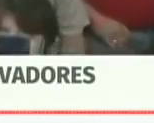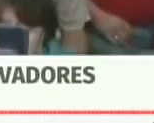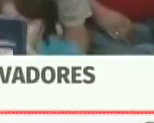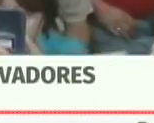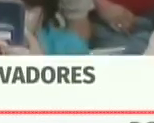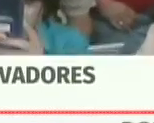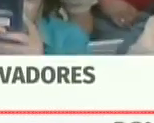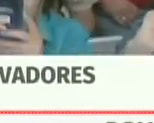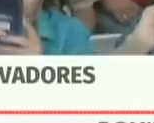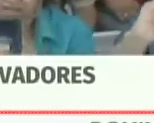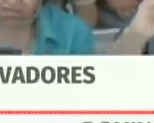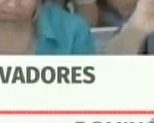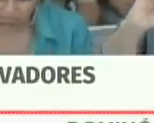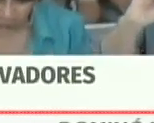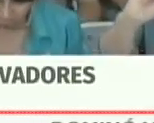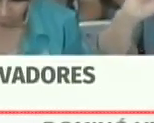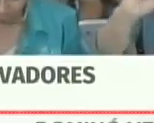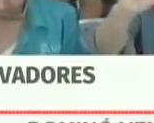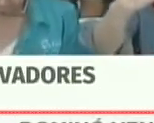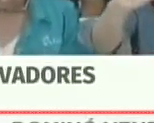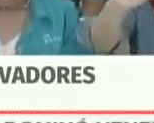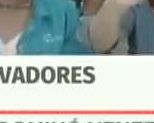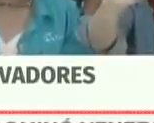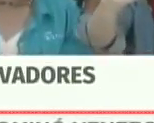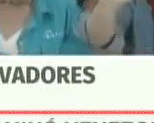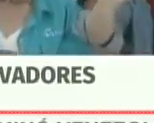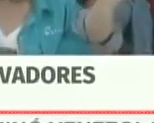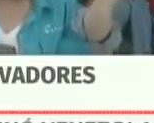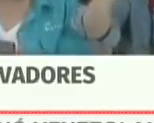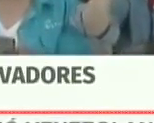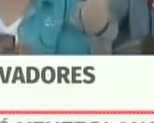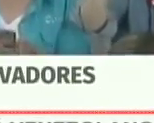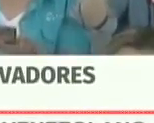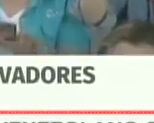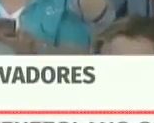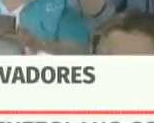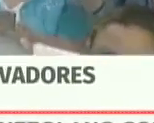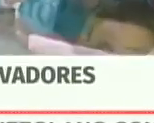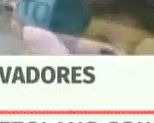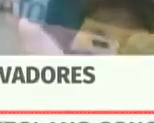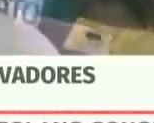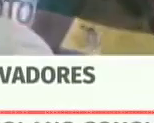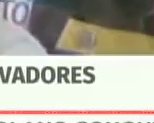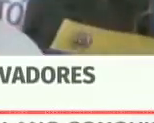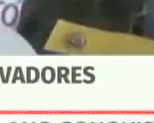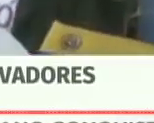de recuperación económica de Venezuela en sus 16